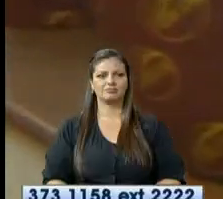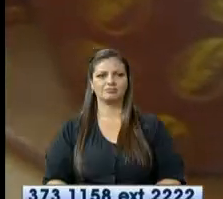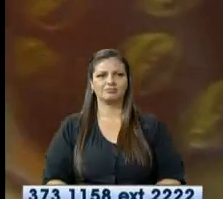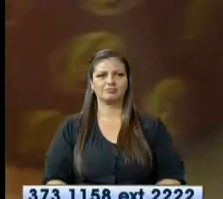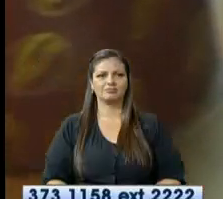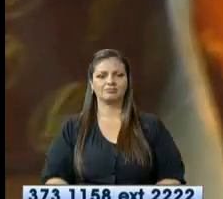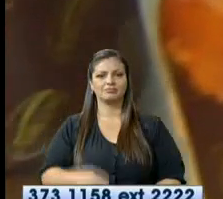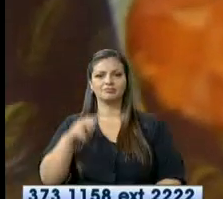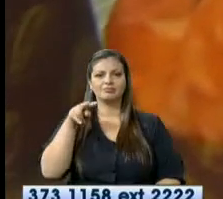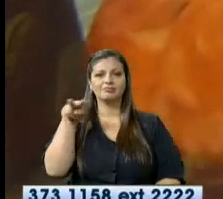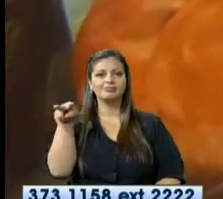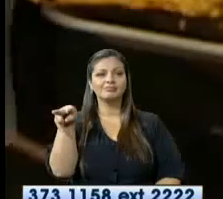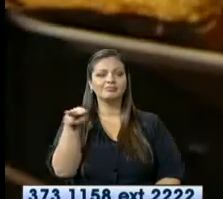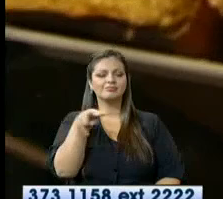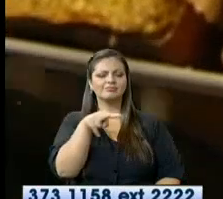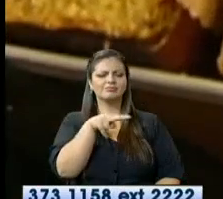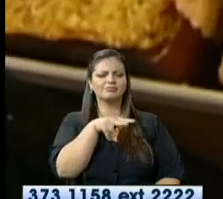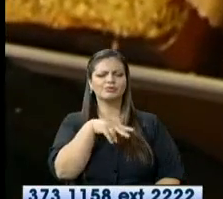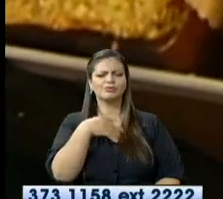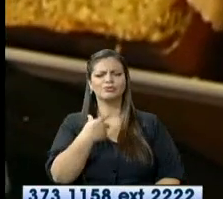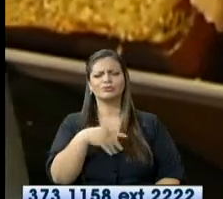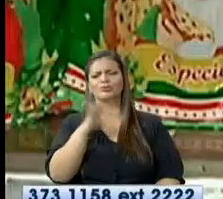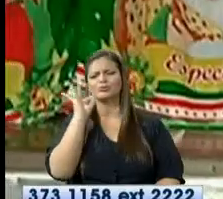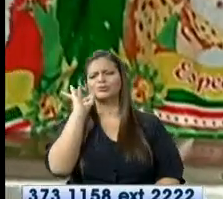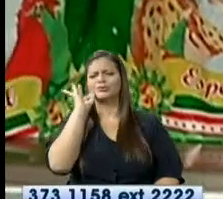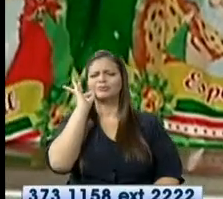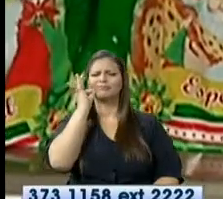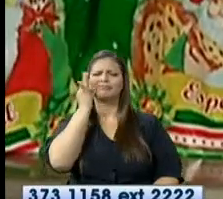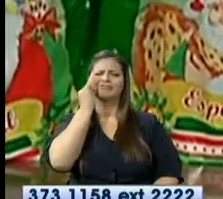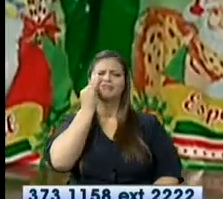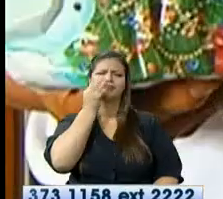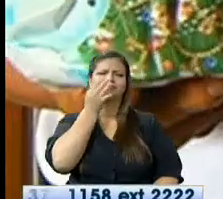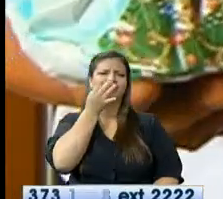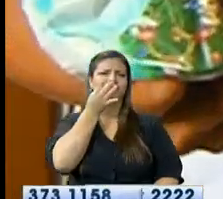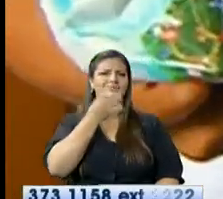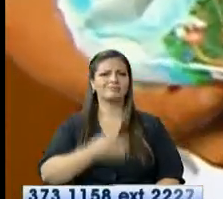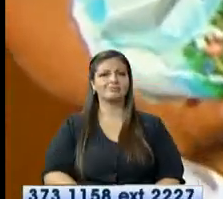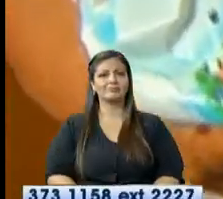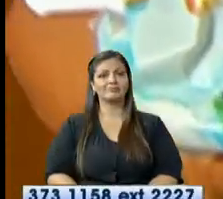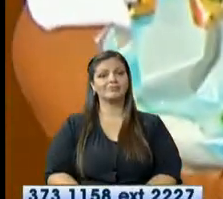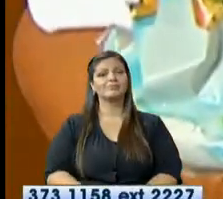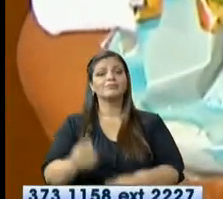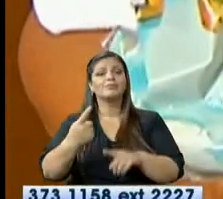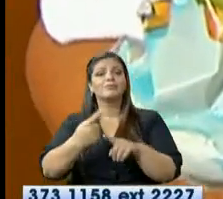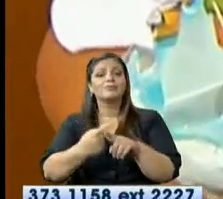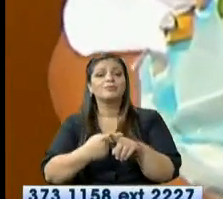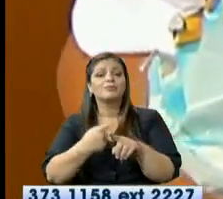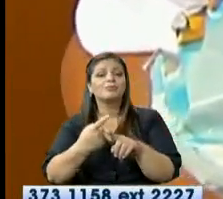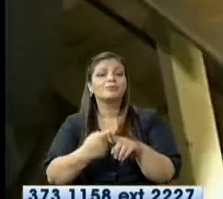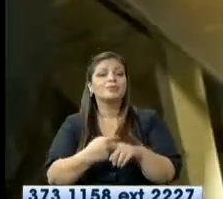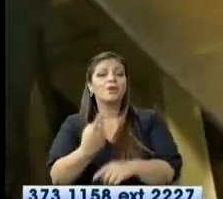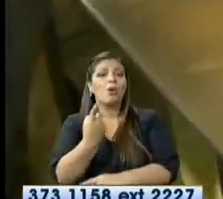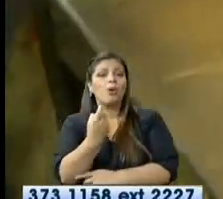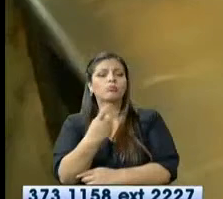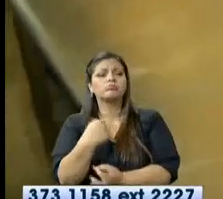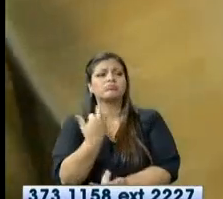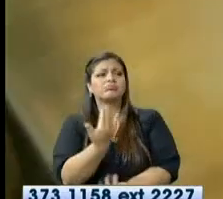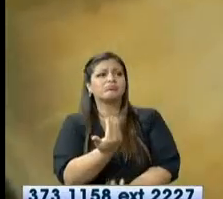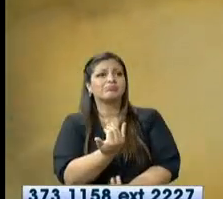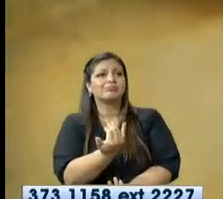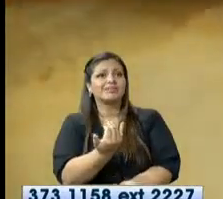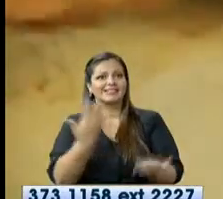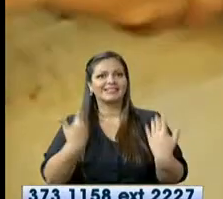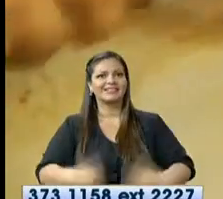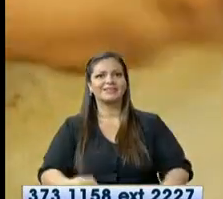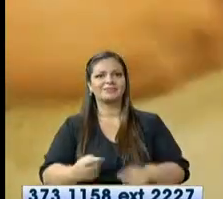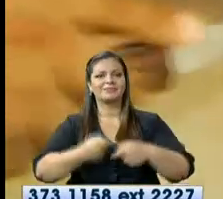Es un auténtico manjar al que se lo espera por casi 11 meses. El pan de Pascua es un consentido en